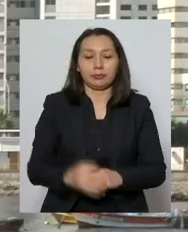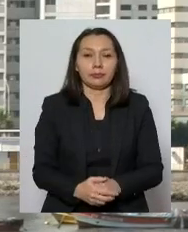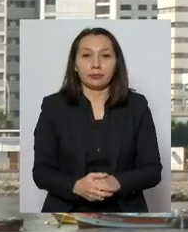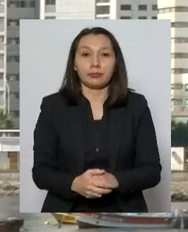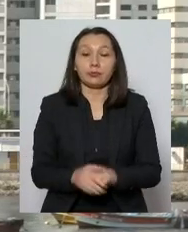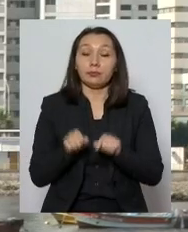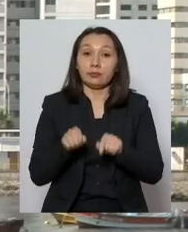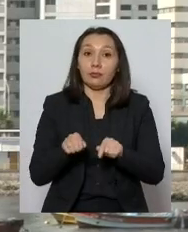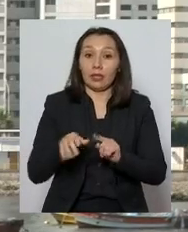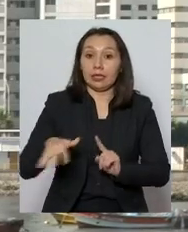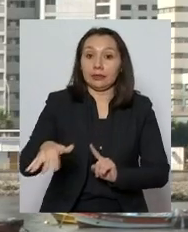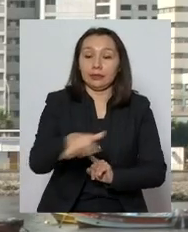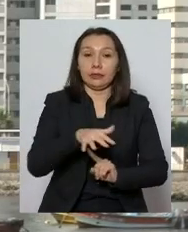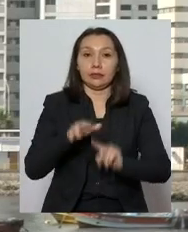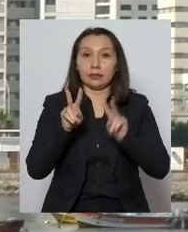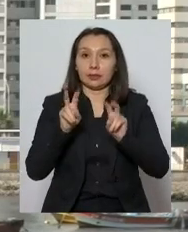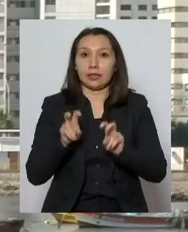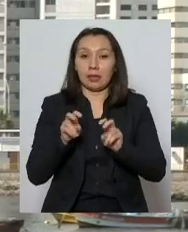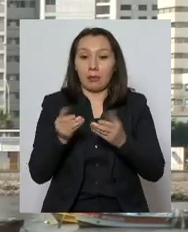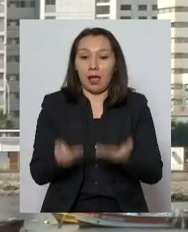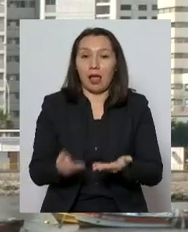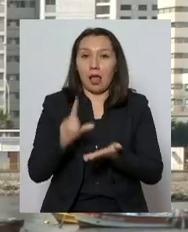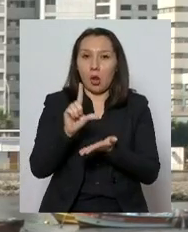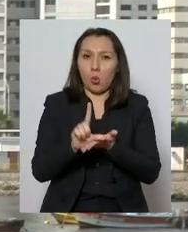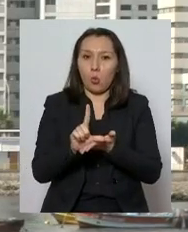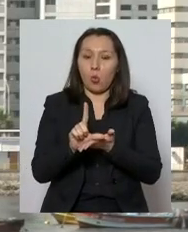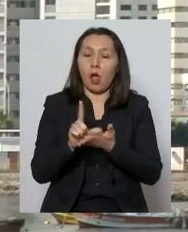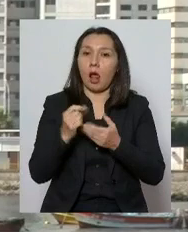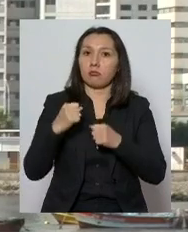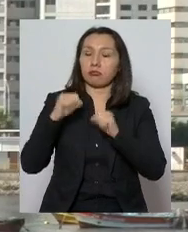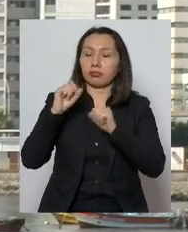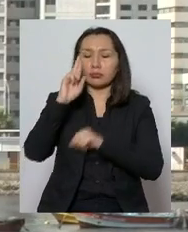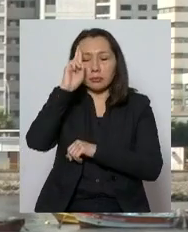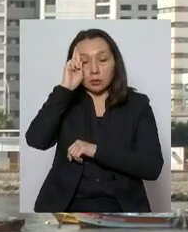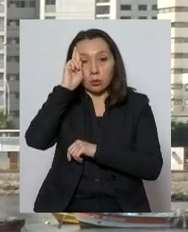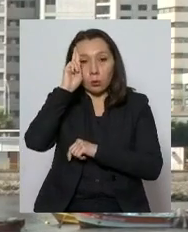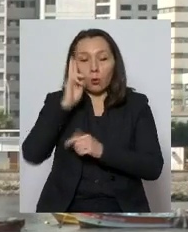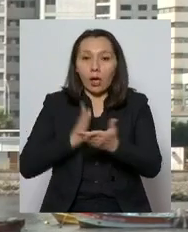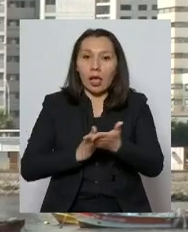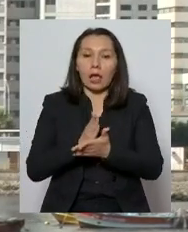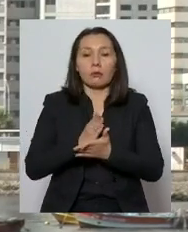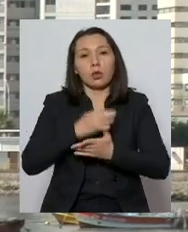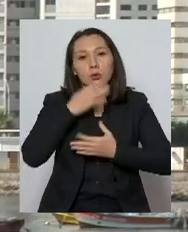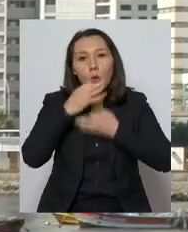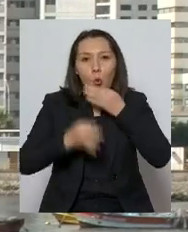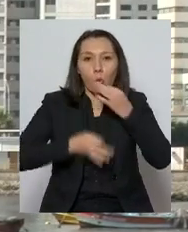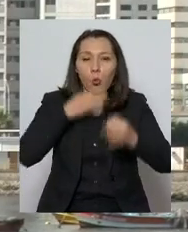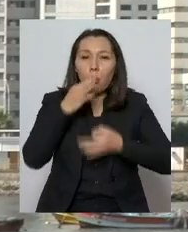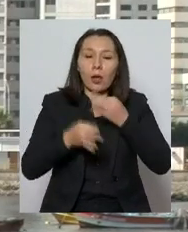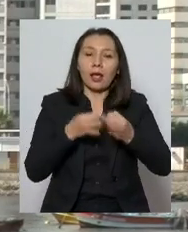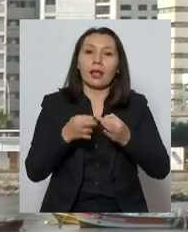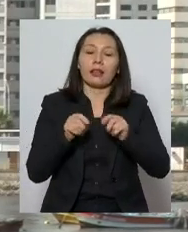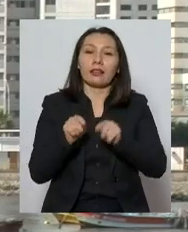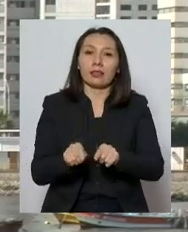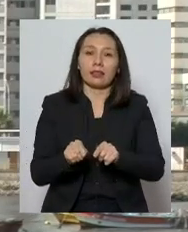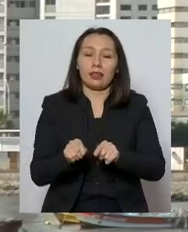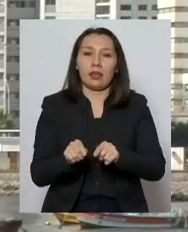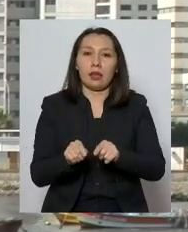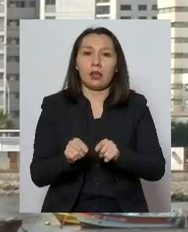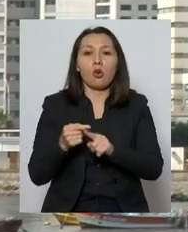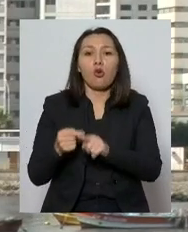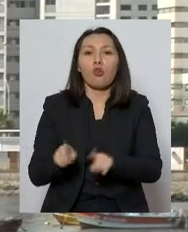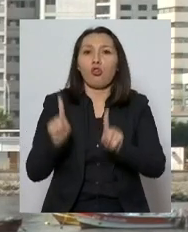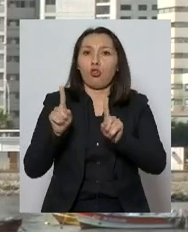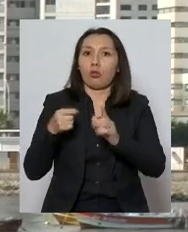Y en ese contexto, de este lugar heroico, procedemos a dar la cuenta de